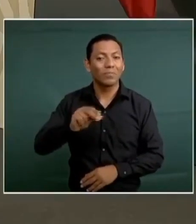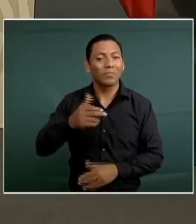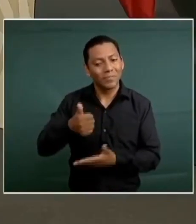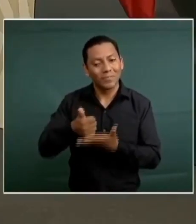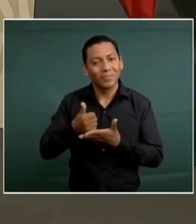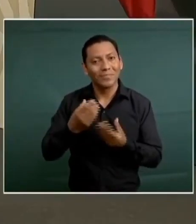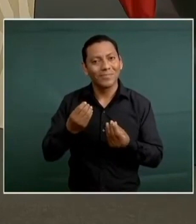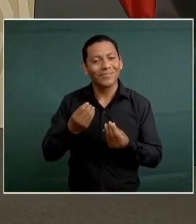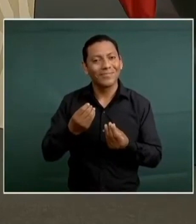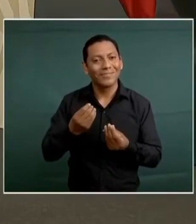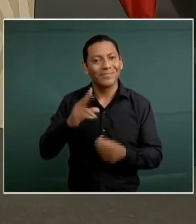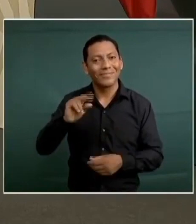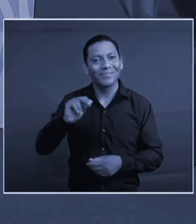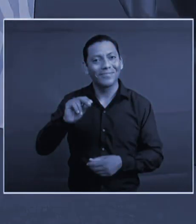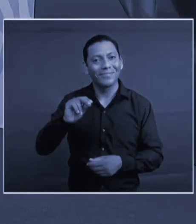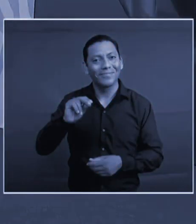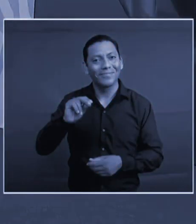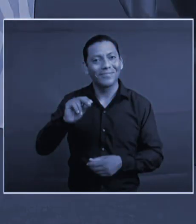el coronavirus.